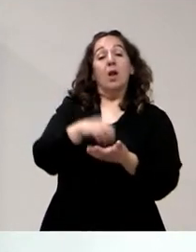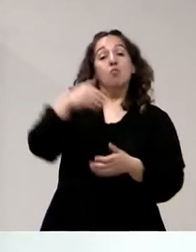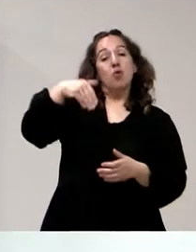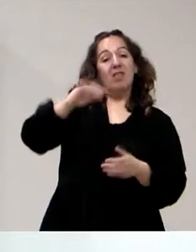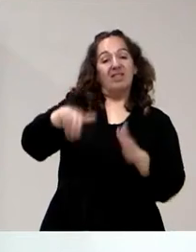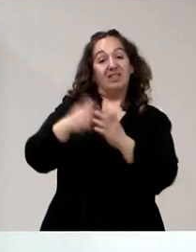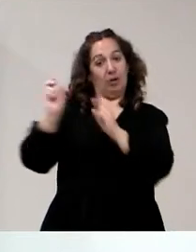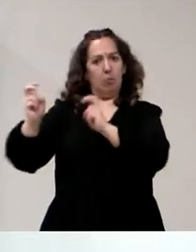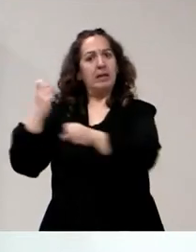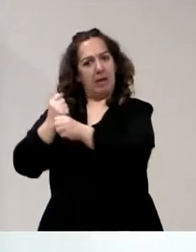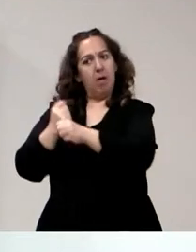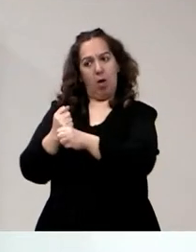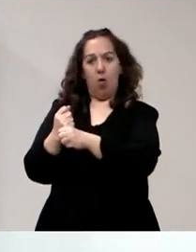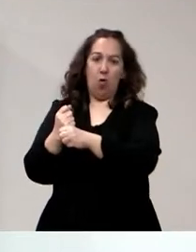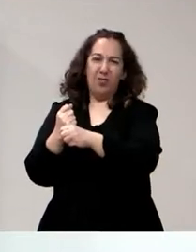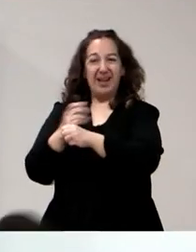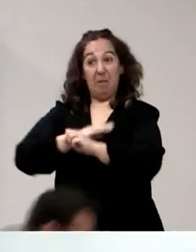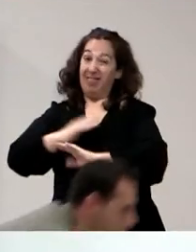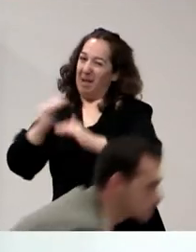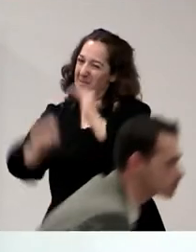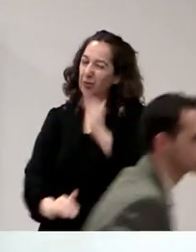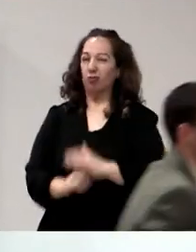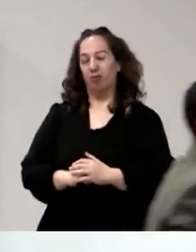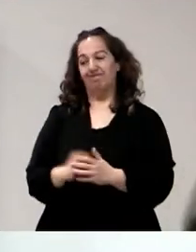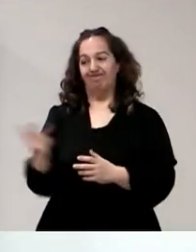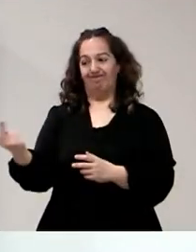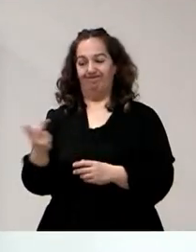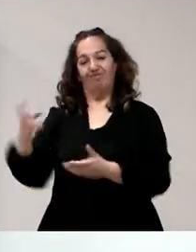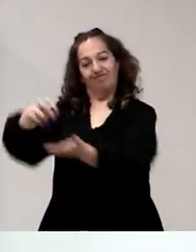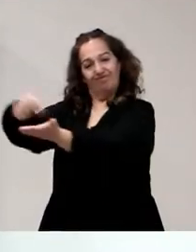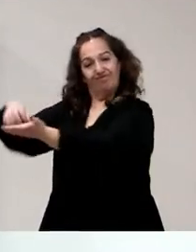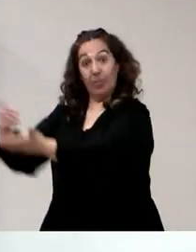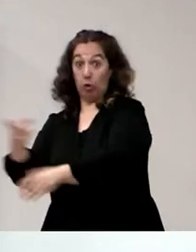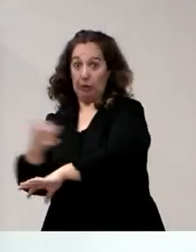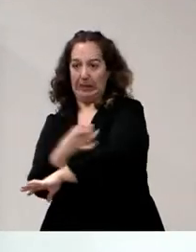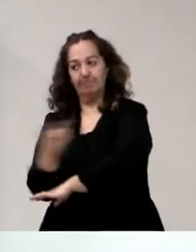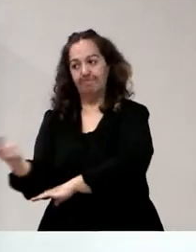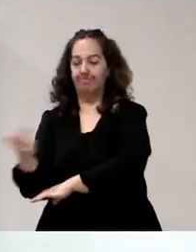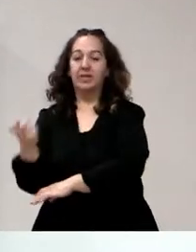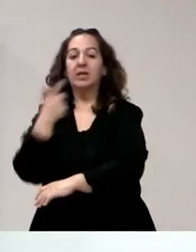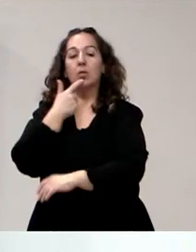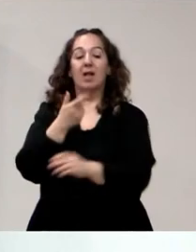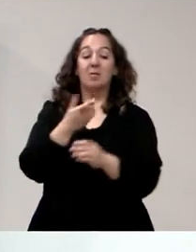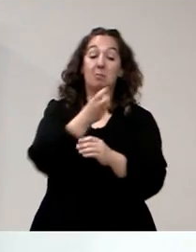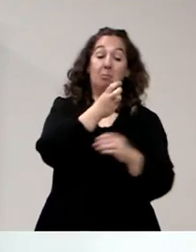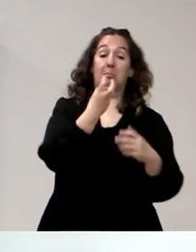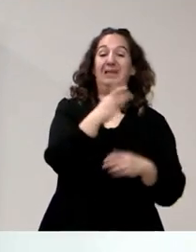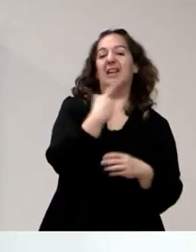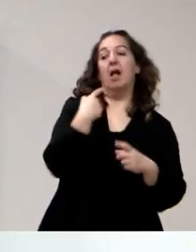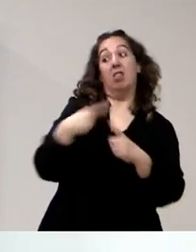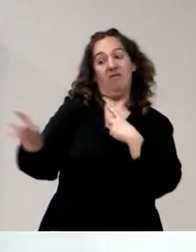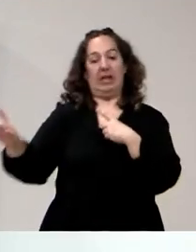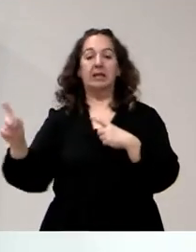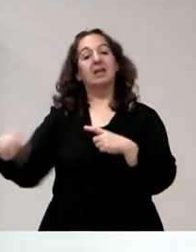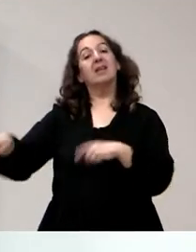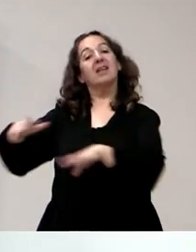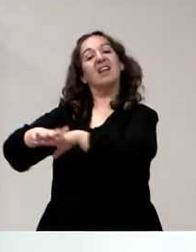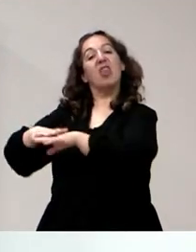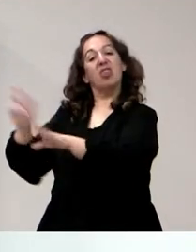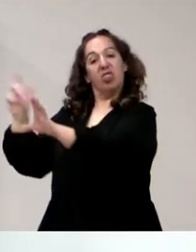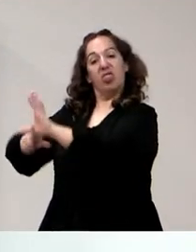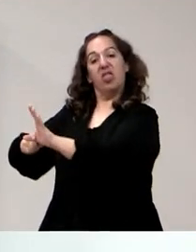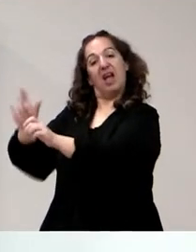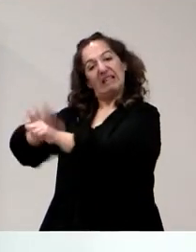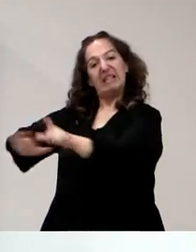lavega están trabajando por debajo de su capacidad y ambas A diferencia de pasiega forman parte de la red eh eh de la